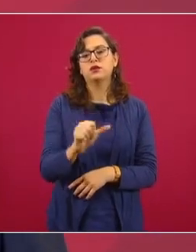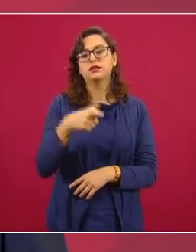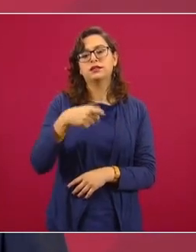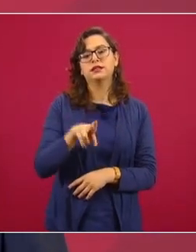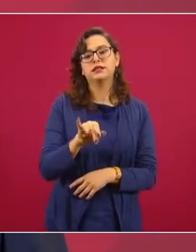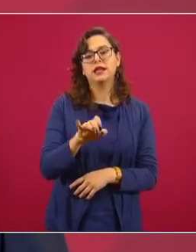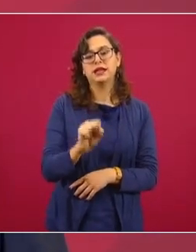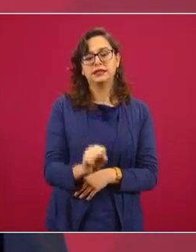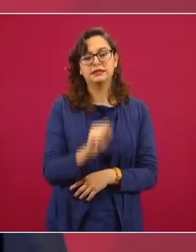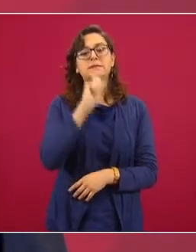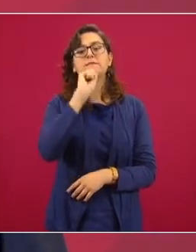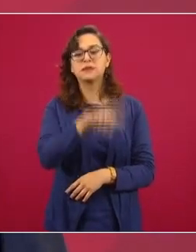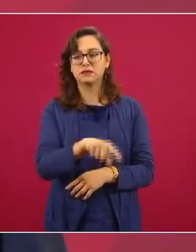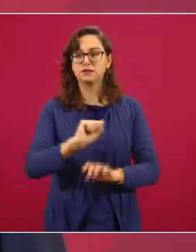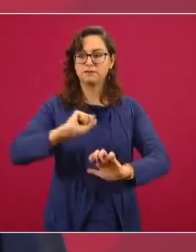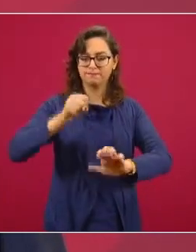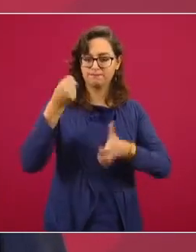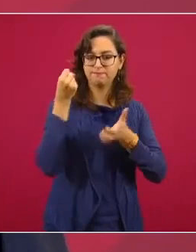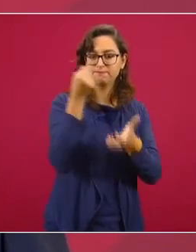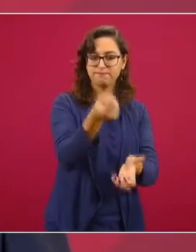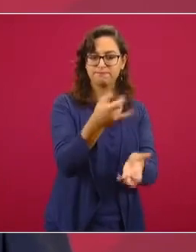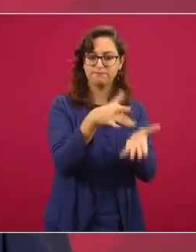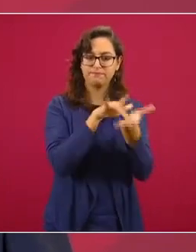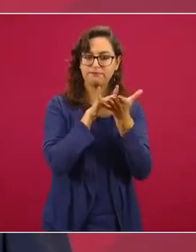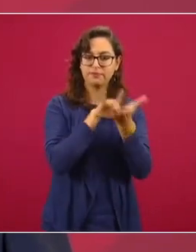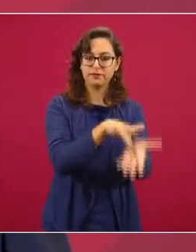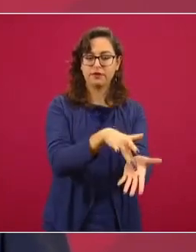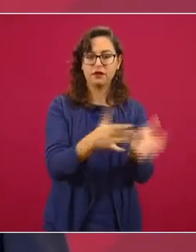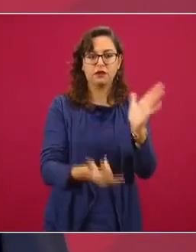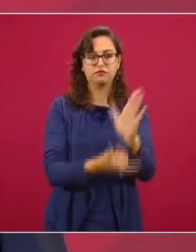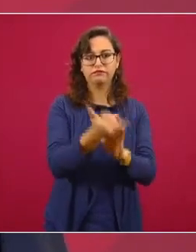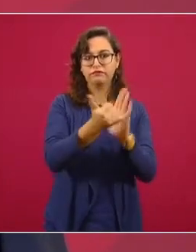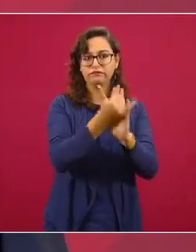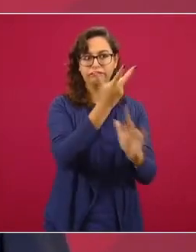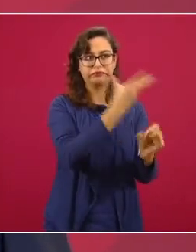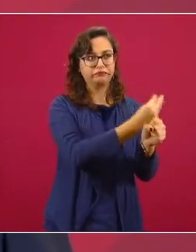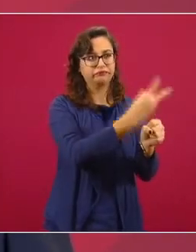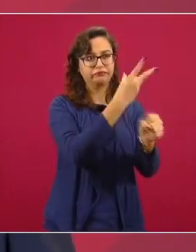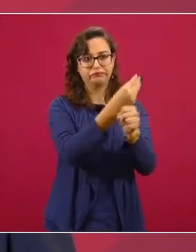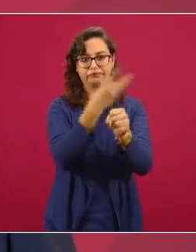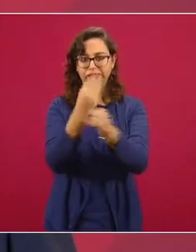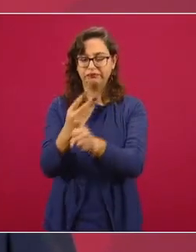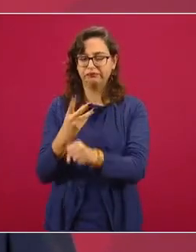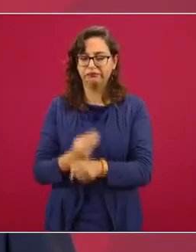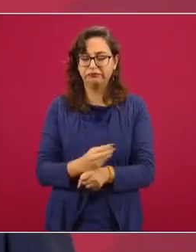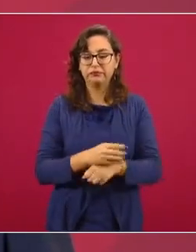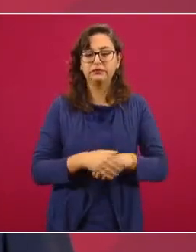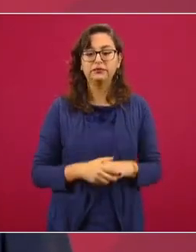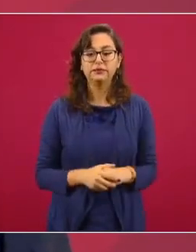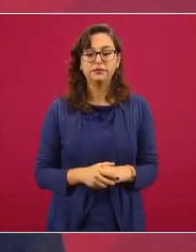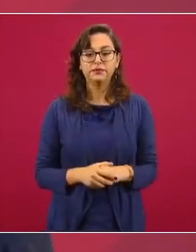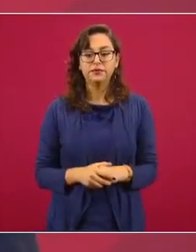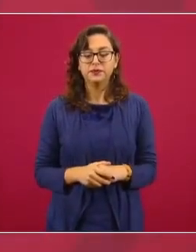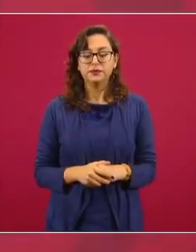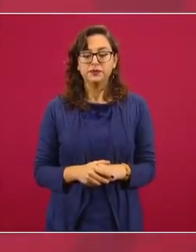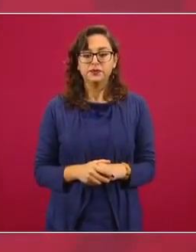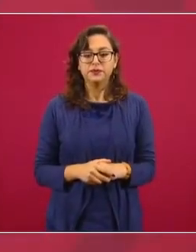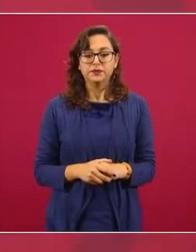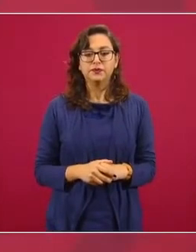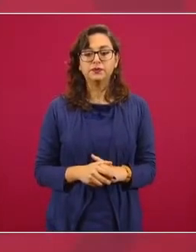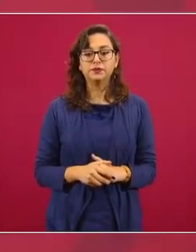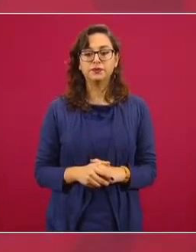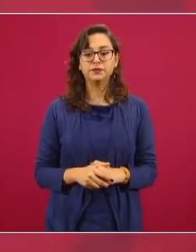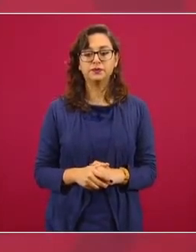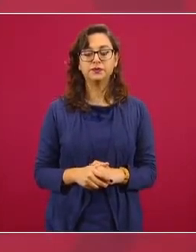va a mejorar la infraestructura en los 8 pueblos yaquis. Se está